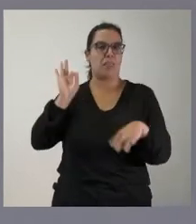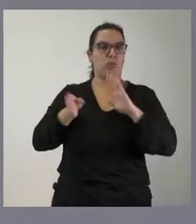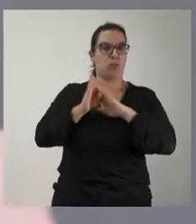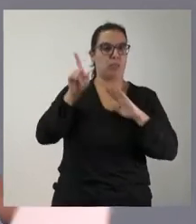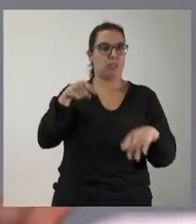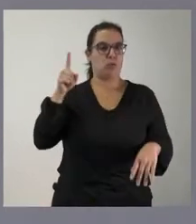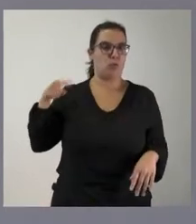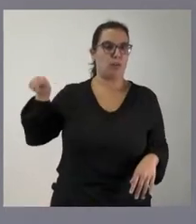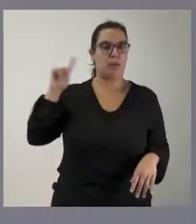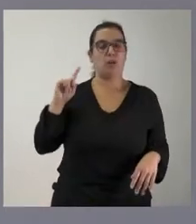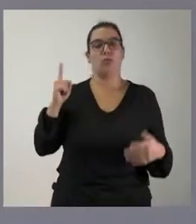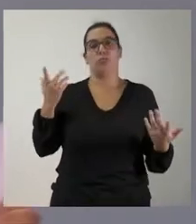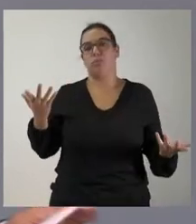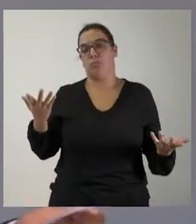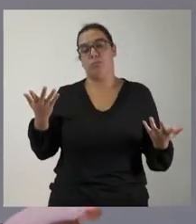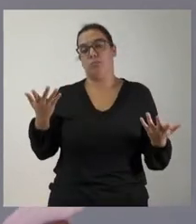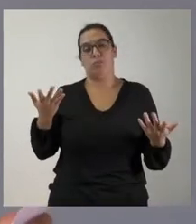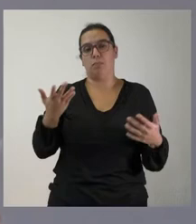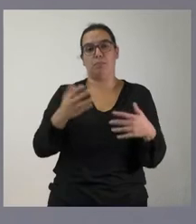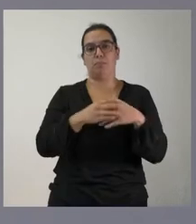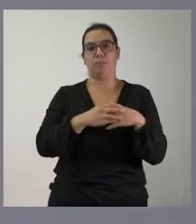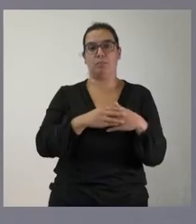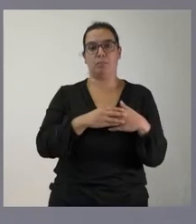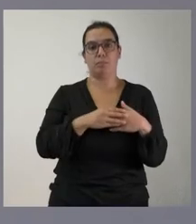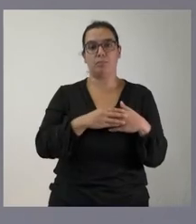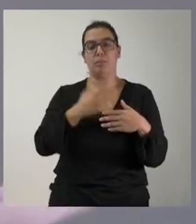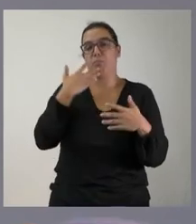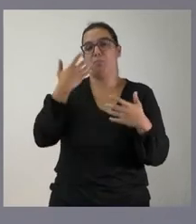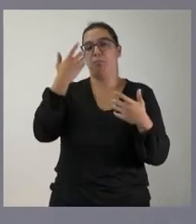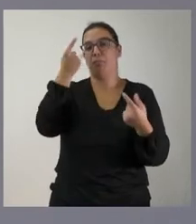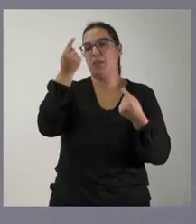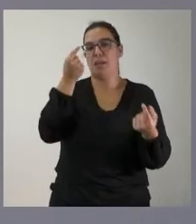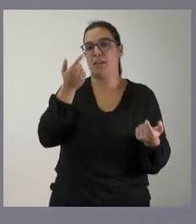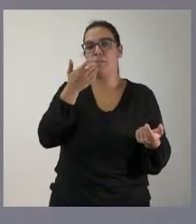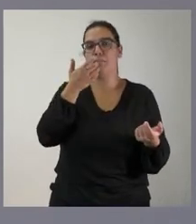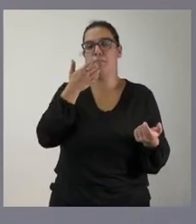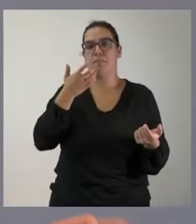quizá por entrar con algo más de detalle